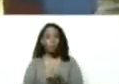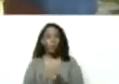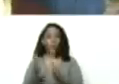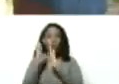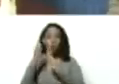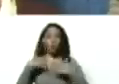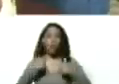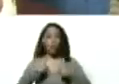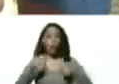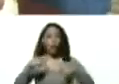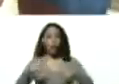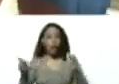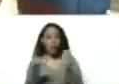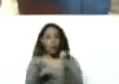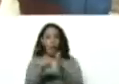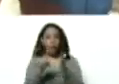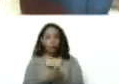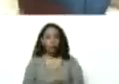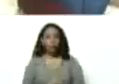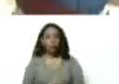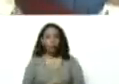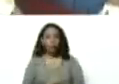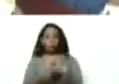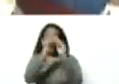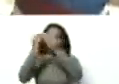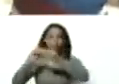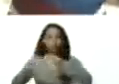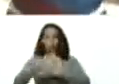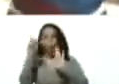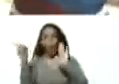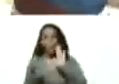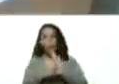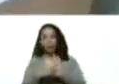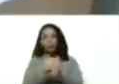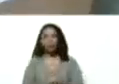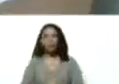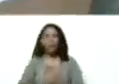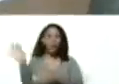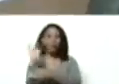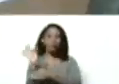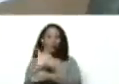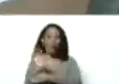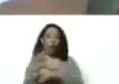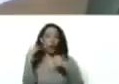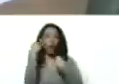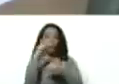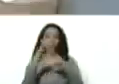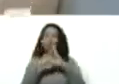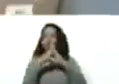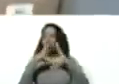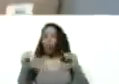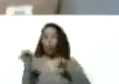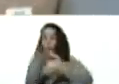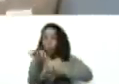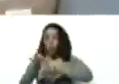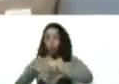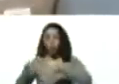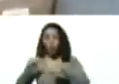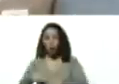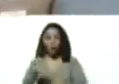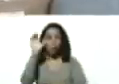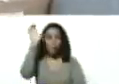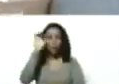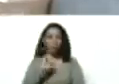salud de liceos reparados, arreglados y funcionales a nivel de todos los municipios del país.